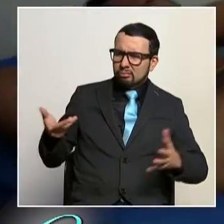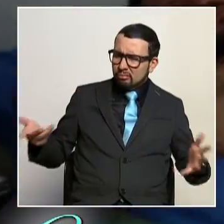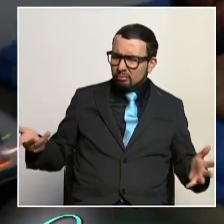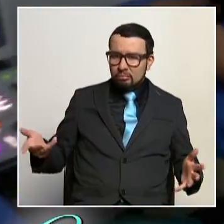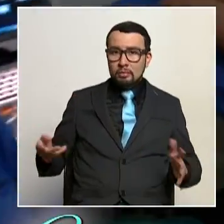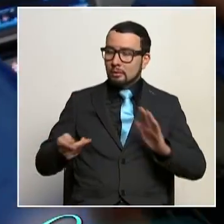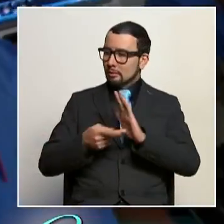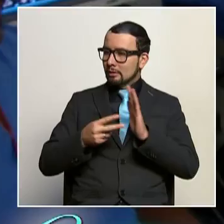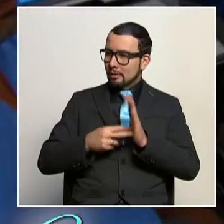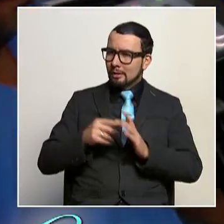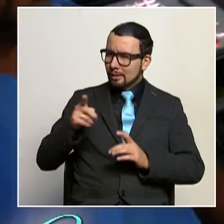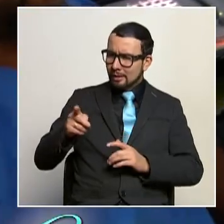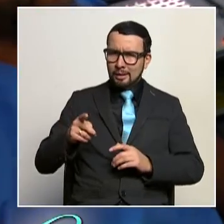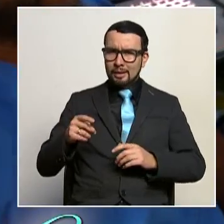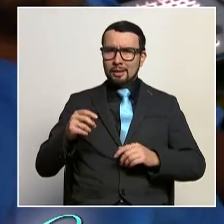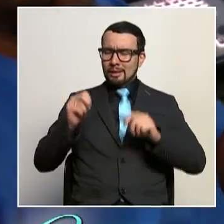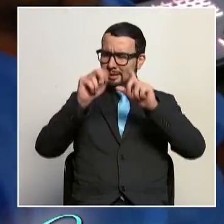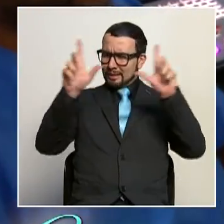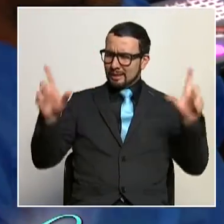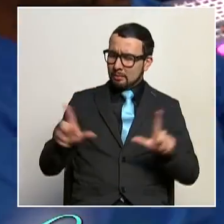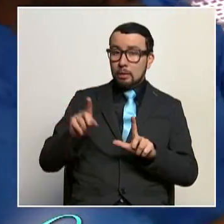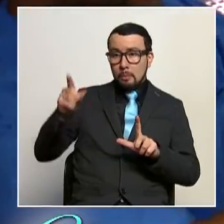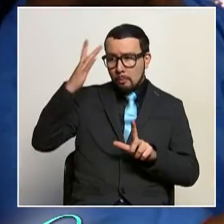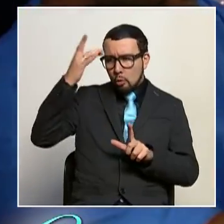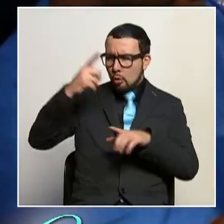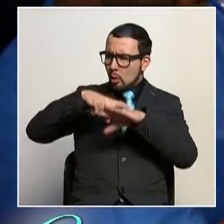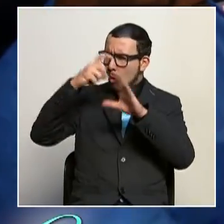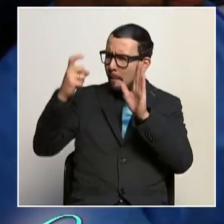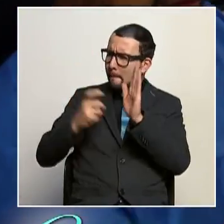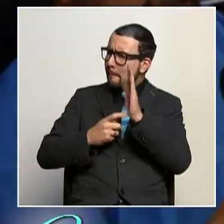tipo de examen y por qué debe ser total?